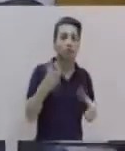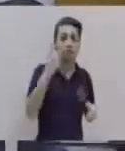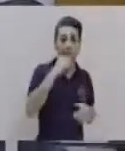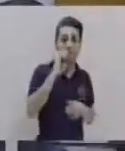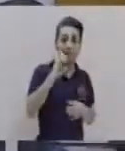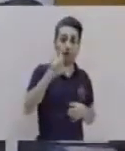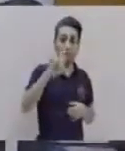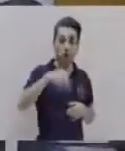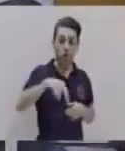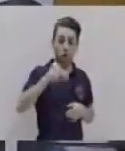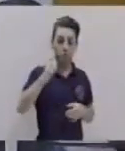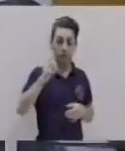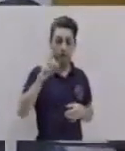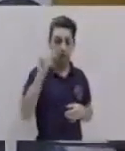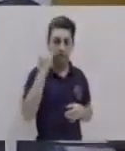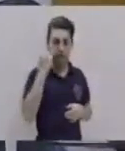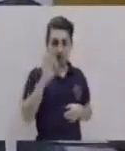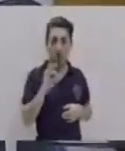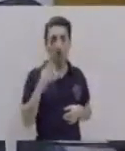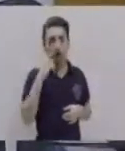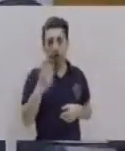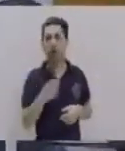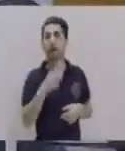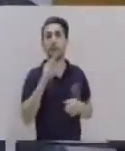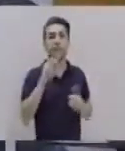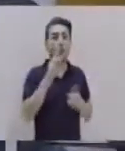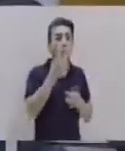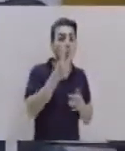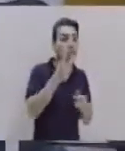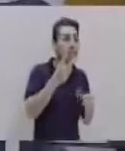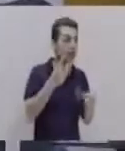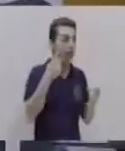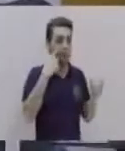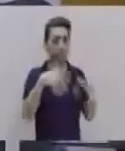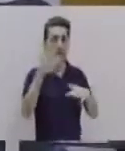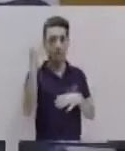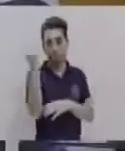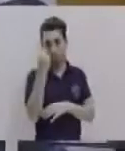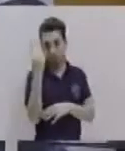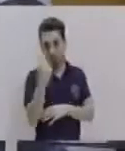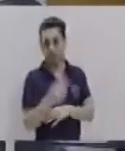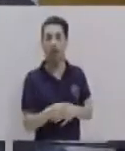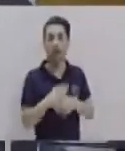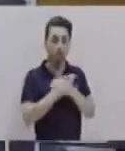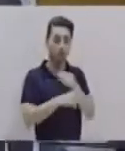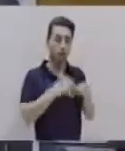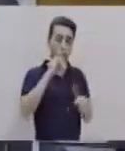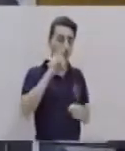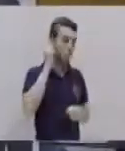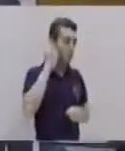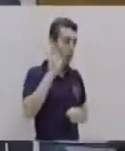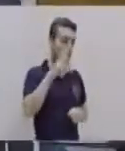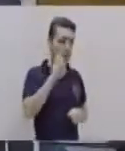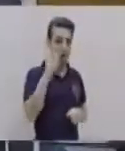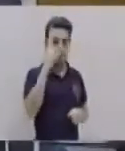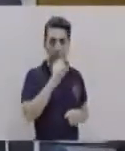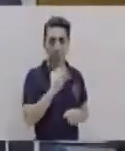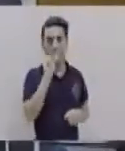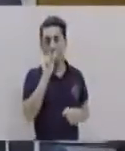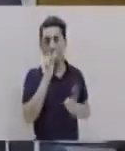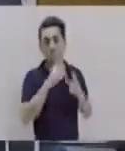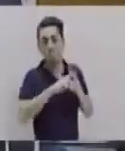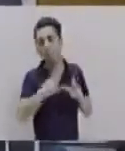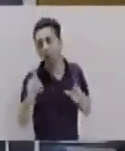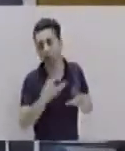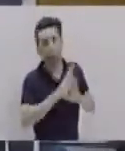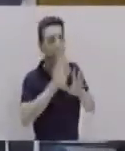aparecen, pero no tienen tanta importancia, solamente complementan. Complemento. Y los fugaces, los que aparecen en alguna escena o los mencionan en algún lugar del